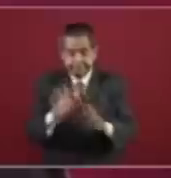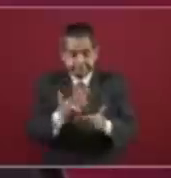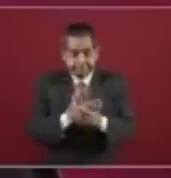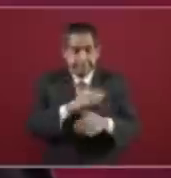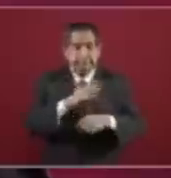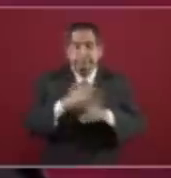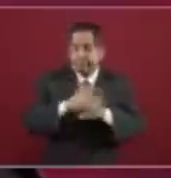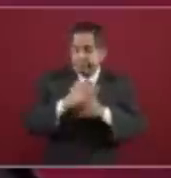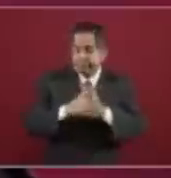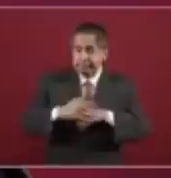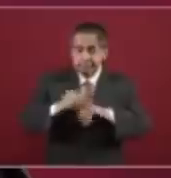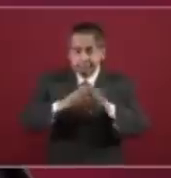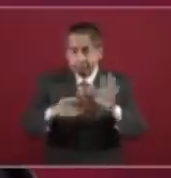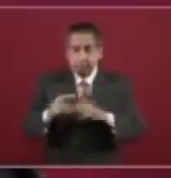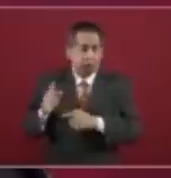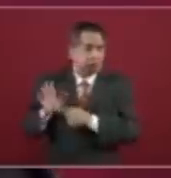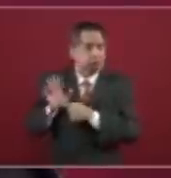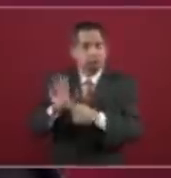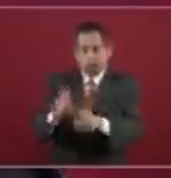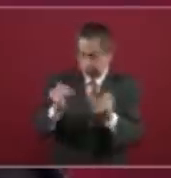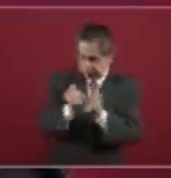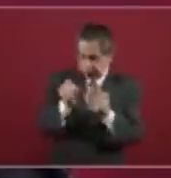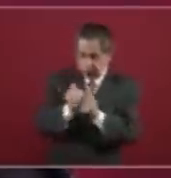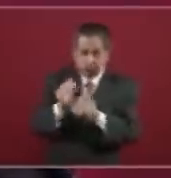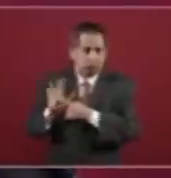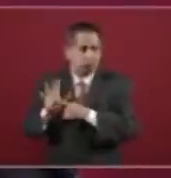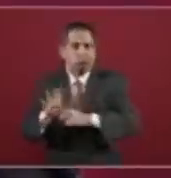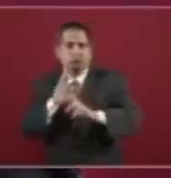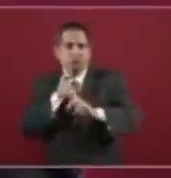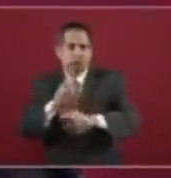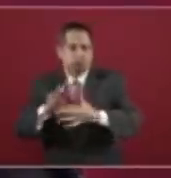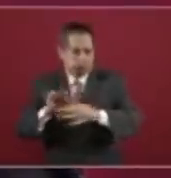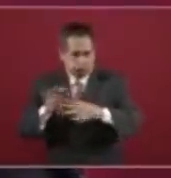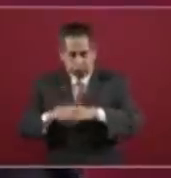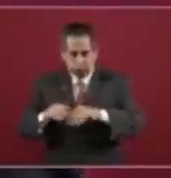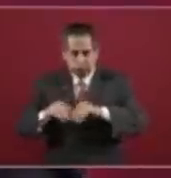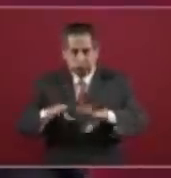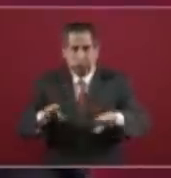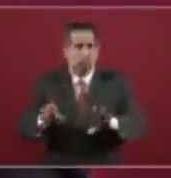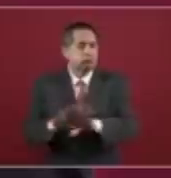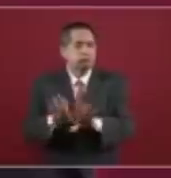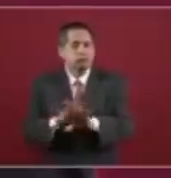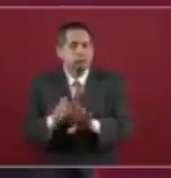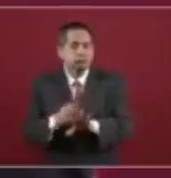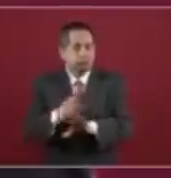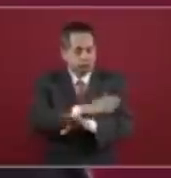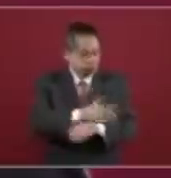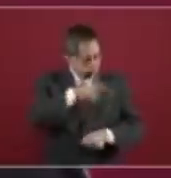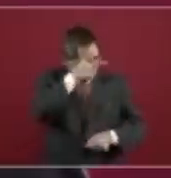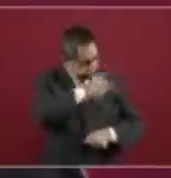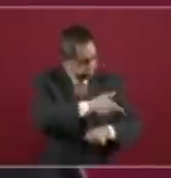vamos a presentar igual el reporte de lo que se encontró